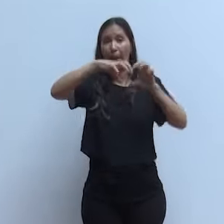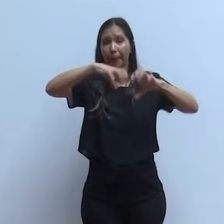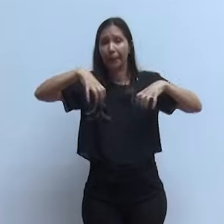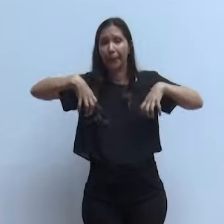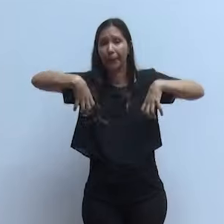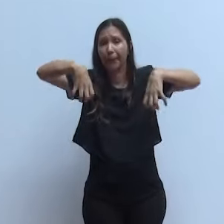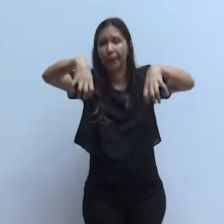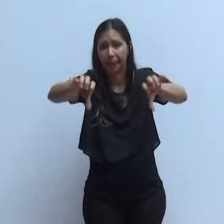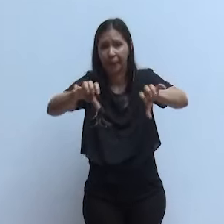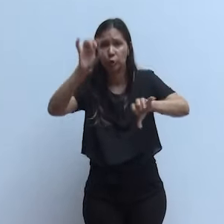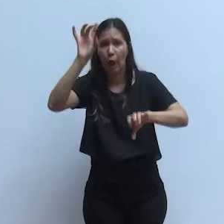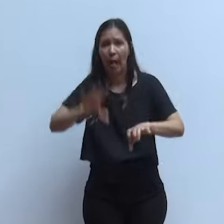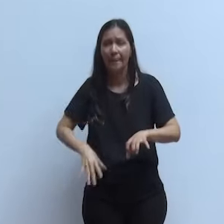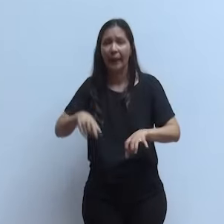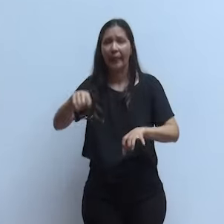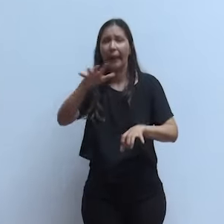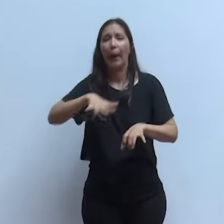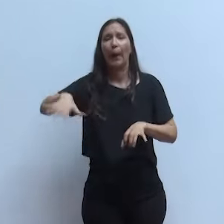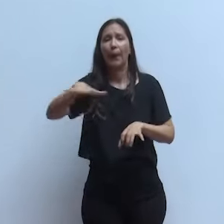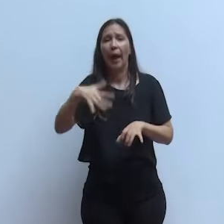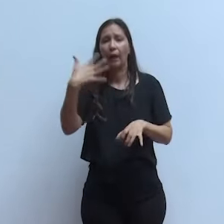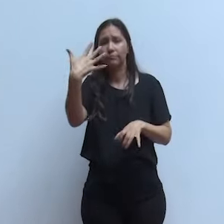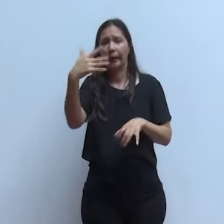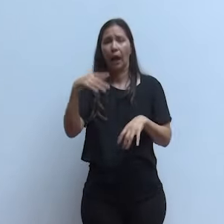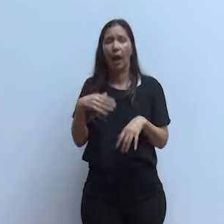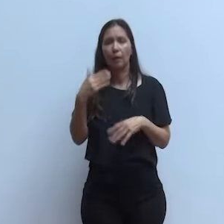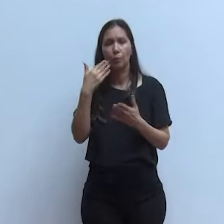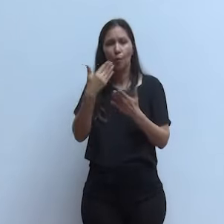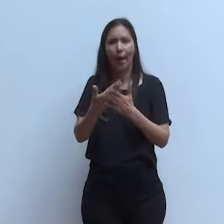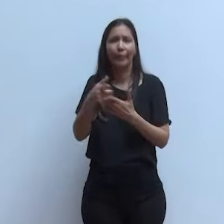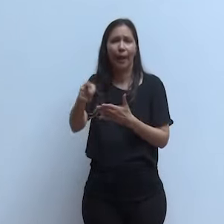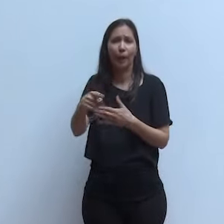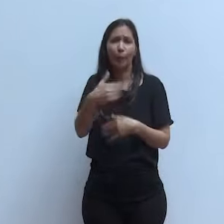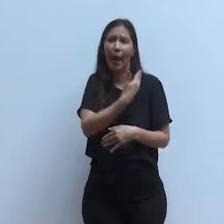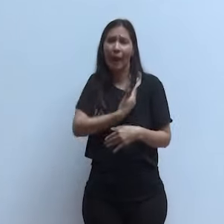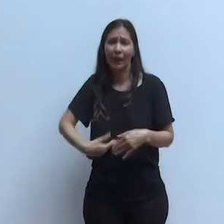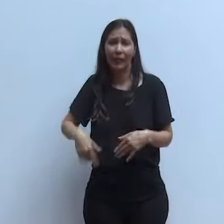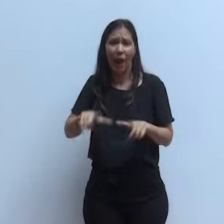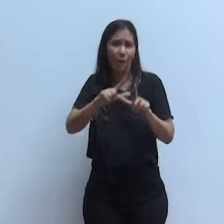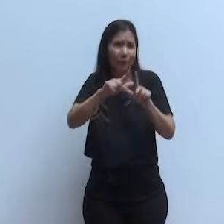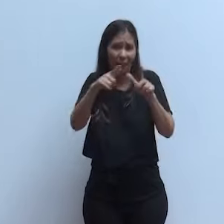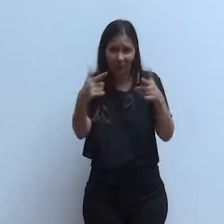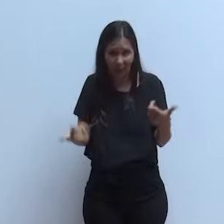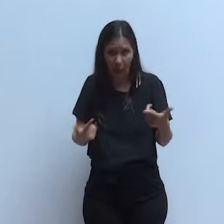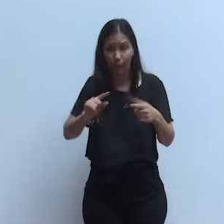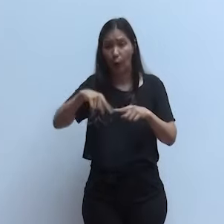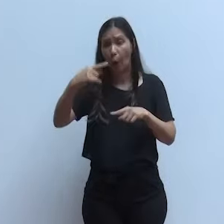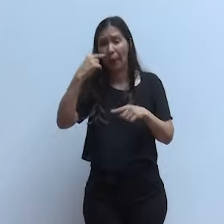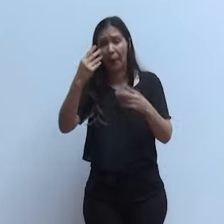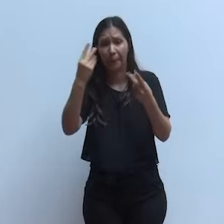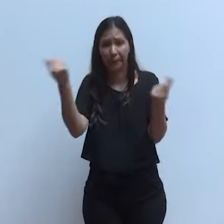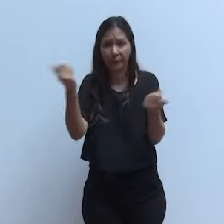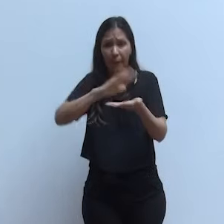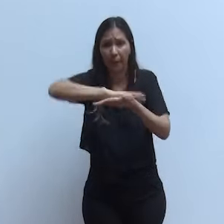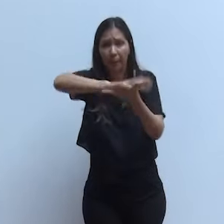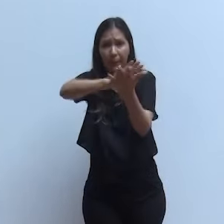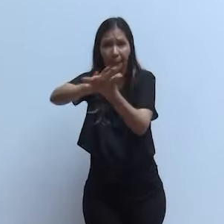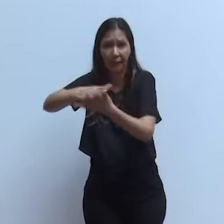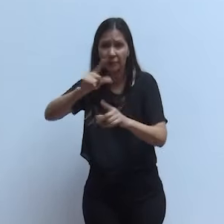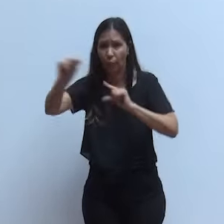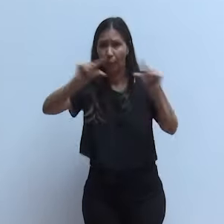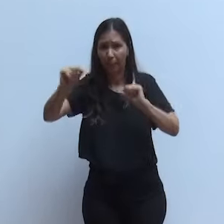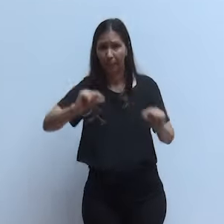lo único que logra es este demostrar la ausencia del Estado porque al otro día no queda más nadie que el queismo Se movió con